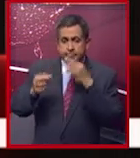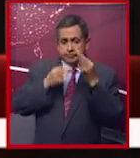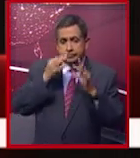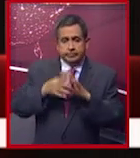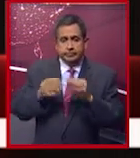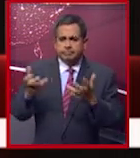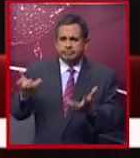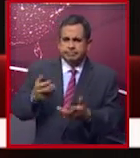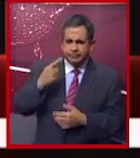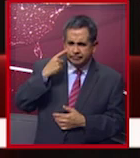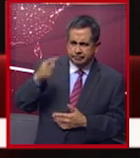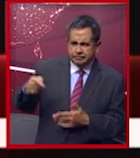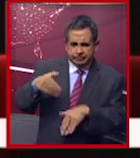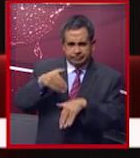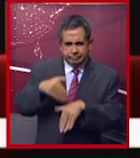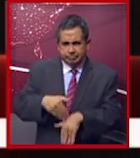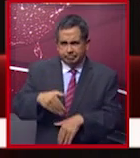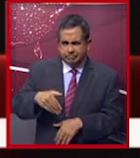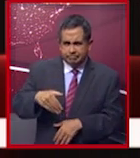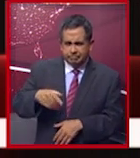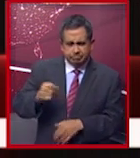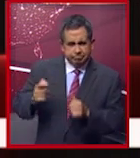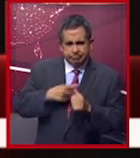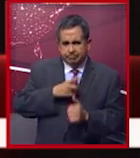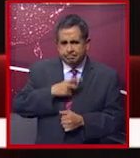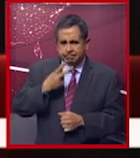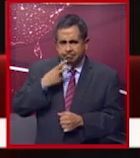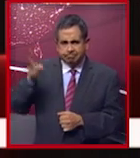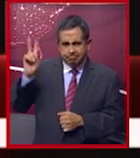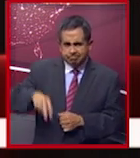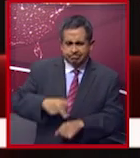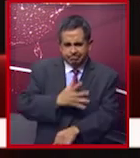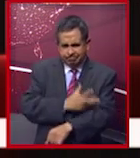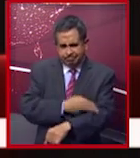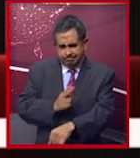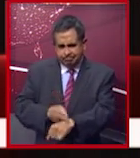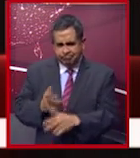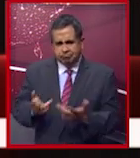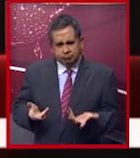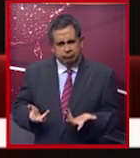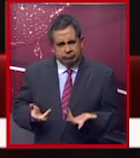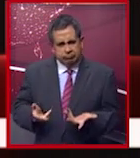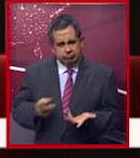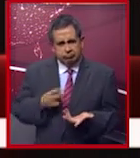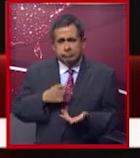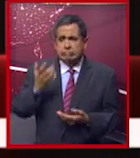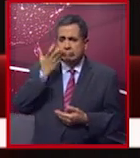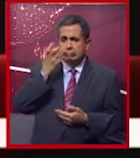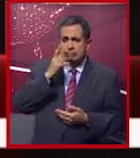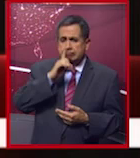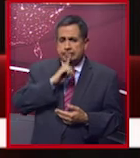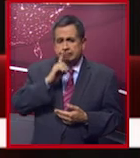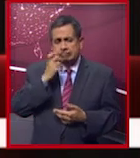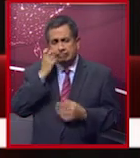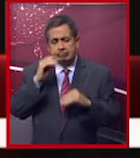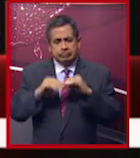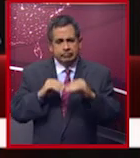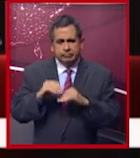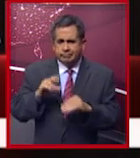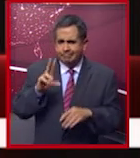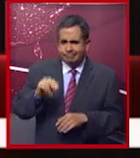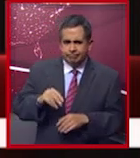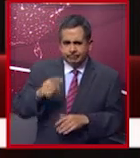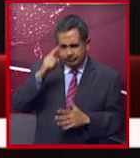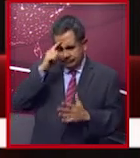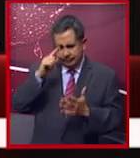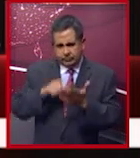hacen si no son apegadas a la verdad. Y en un México tan carente de verdades, en un México inundado de mentiras y simulaciones, creo que